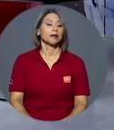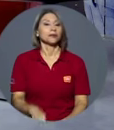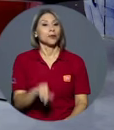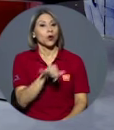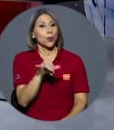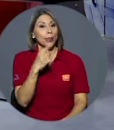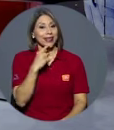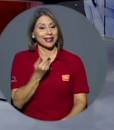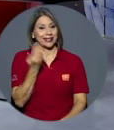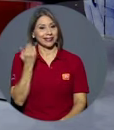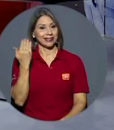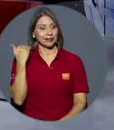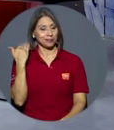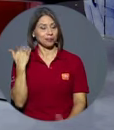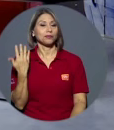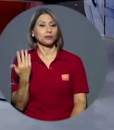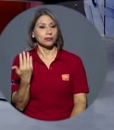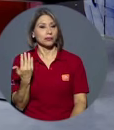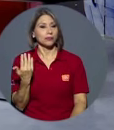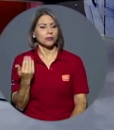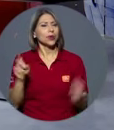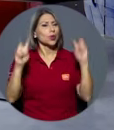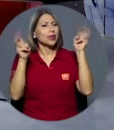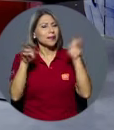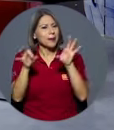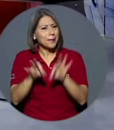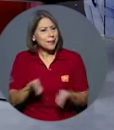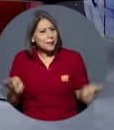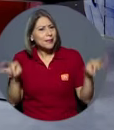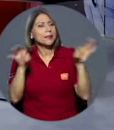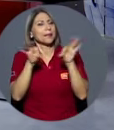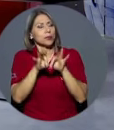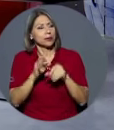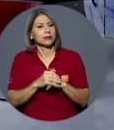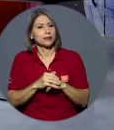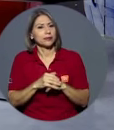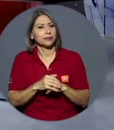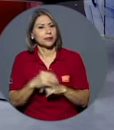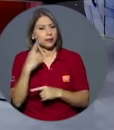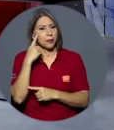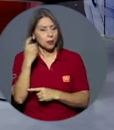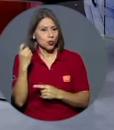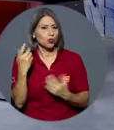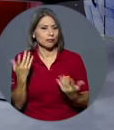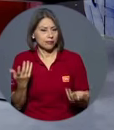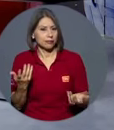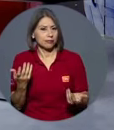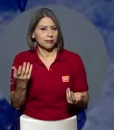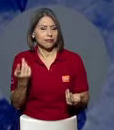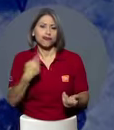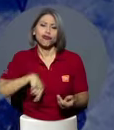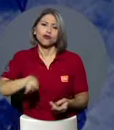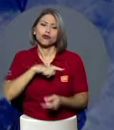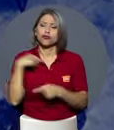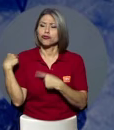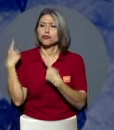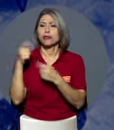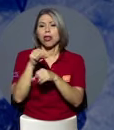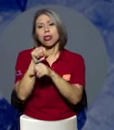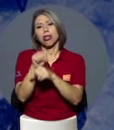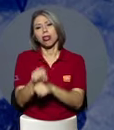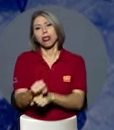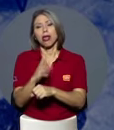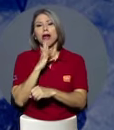Como comentaba al inicio, un tema bien importante porque en términos generales nos hemos acostumbrado a